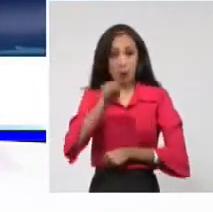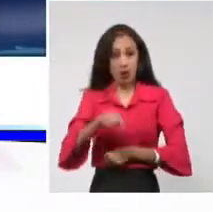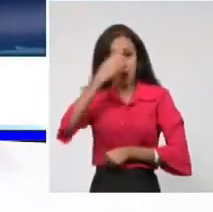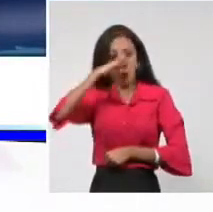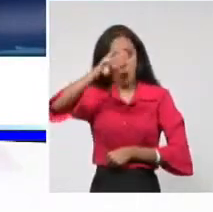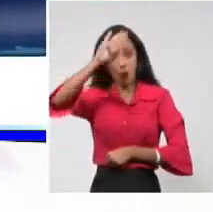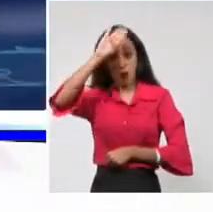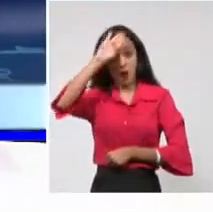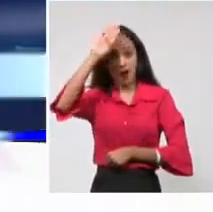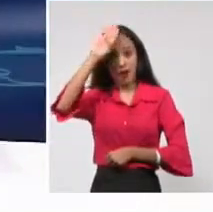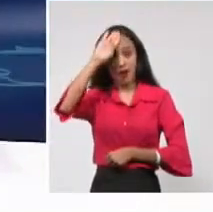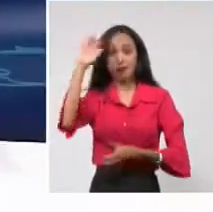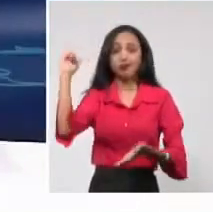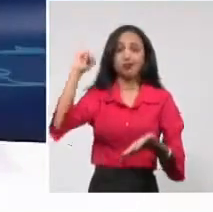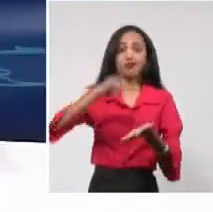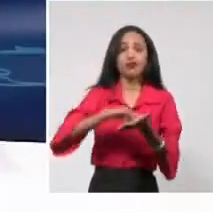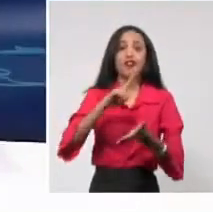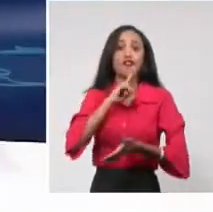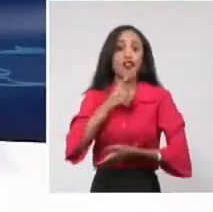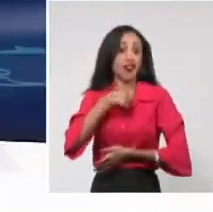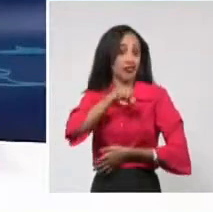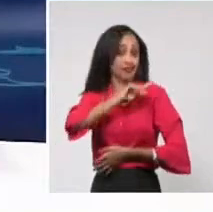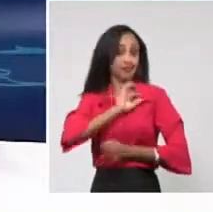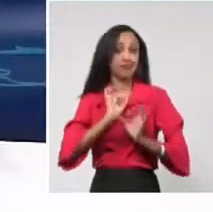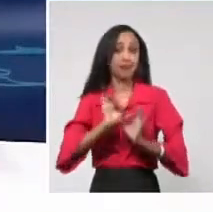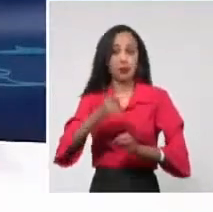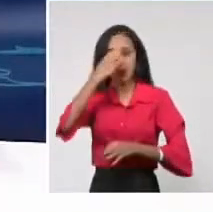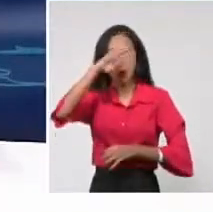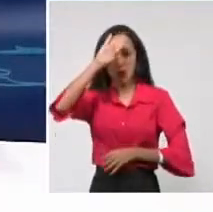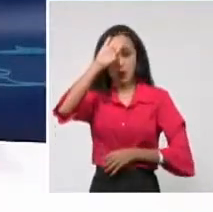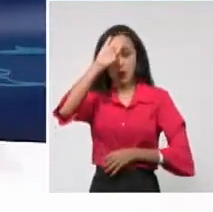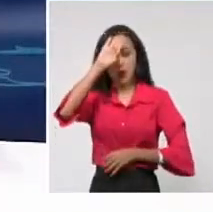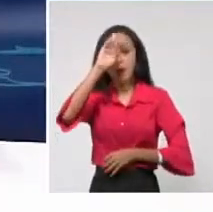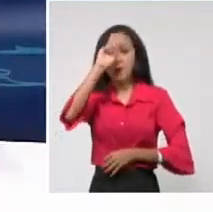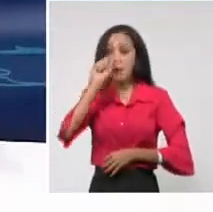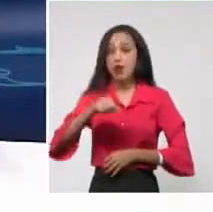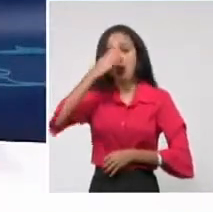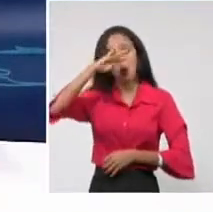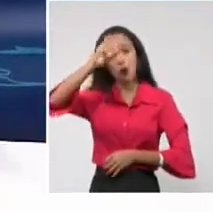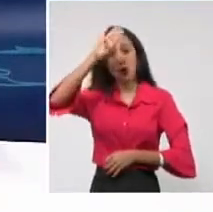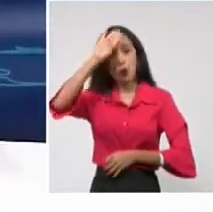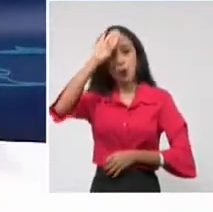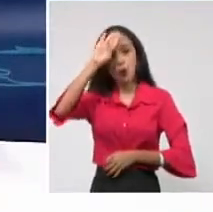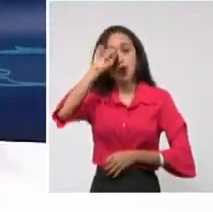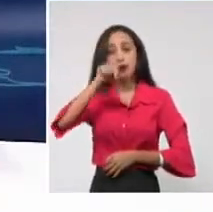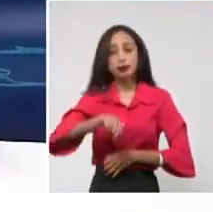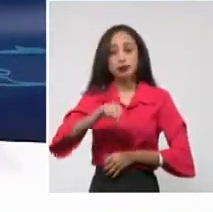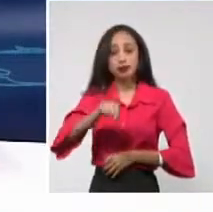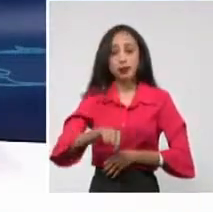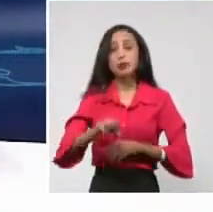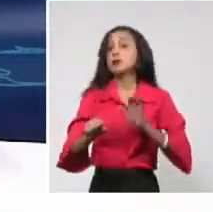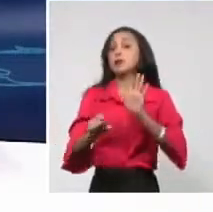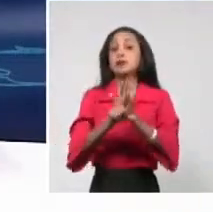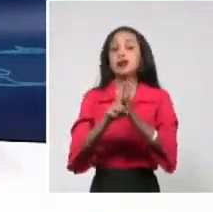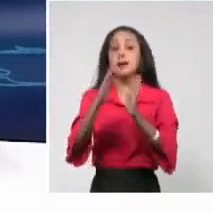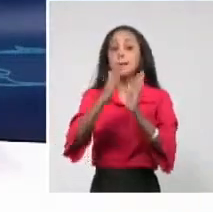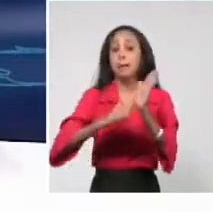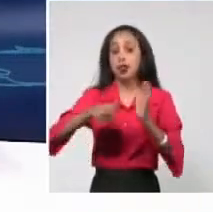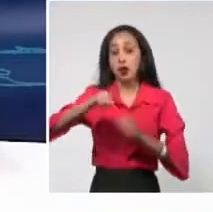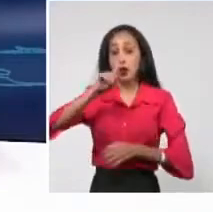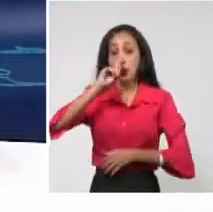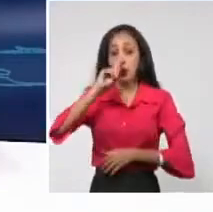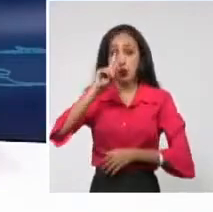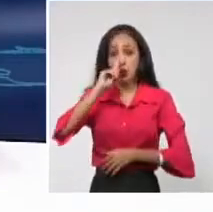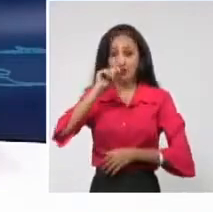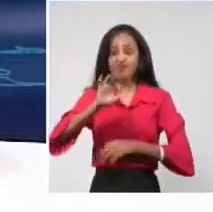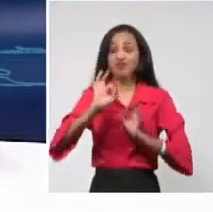Riff que regresaron este viernes a la patria. Los colaboradores cubanos de la salud permanecieron desde inicios de junio en Guinea-Conakry